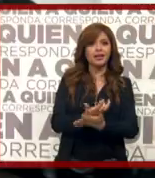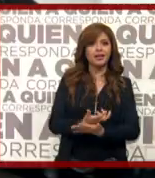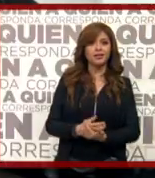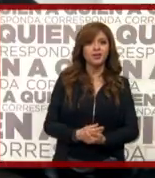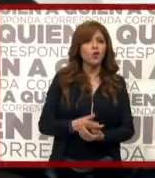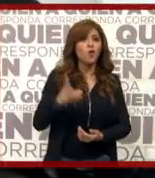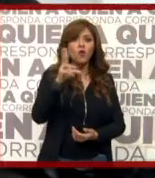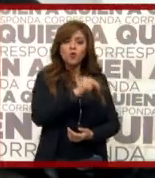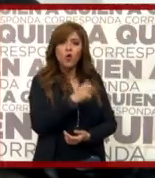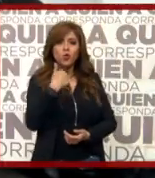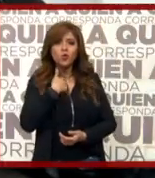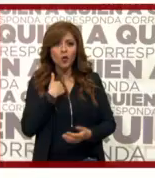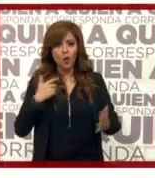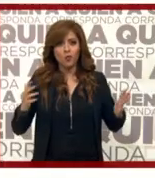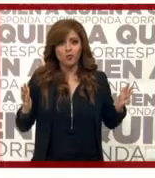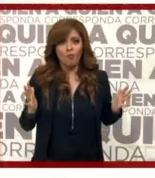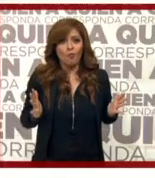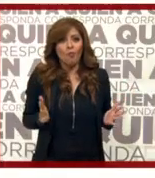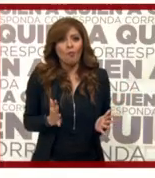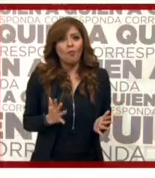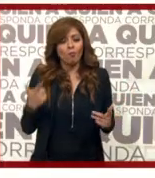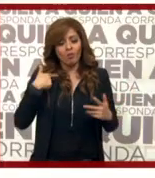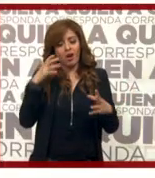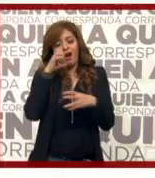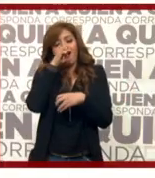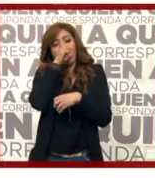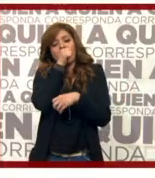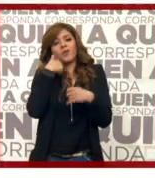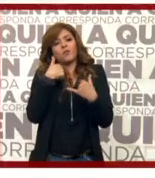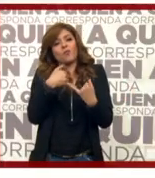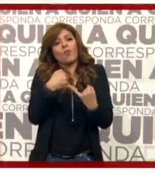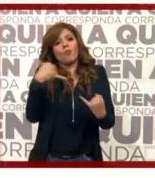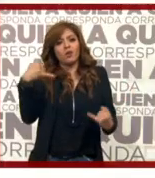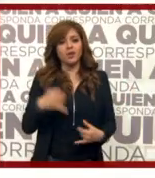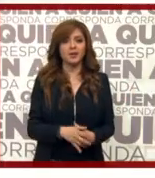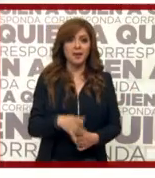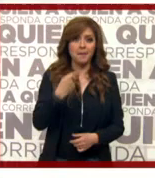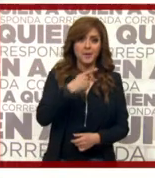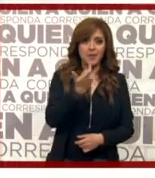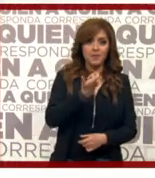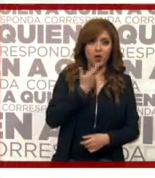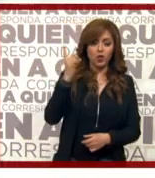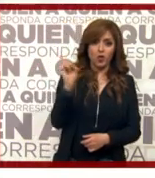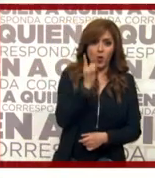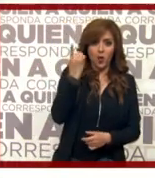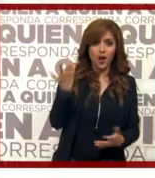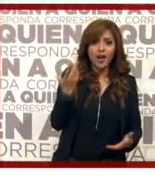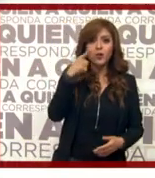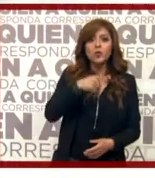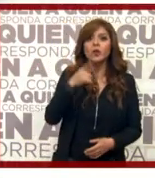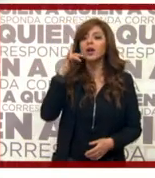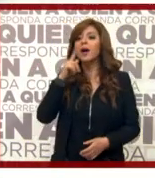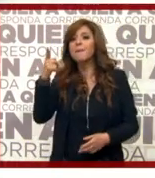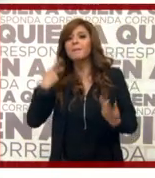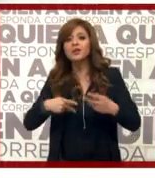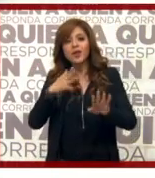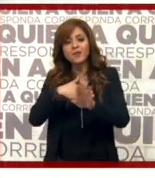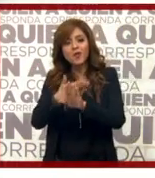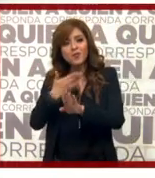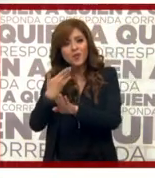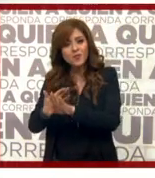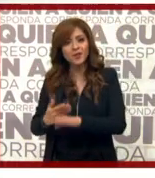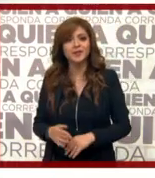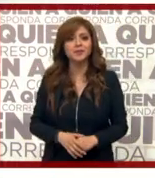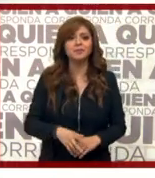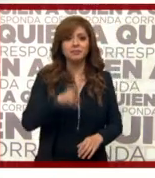bajé con medio kilo con dentro de ese traje Perú estabas cobrando dólares estaba cobrando d y estabas ahí pasteleando al que se dejaba bueno s